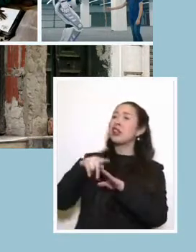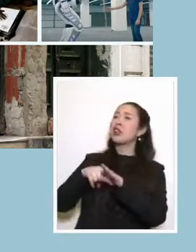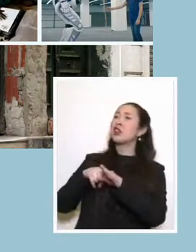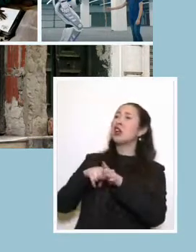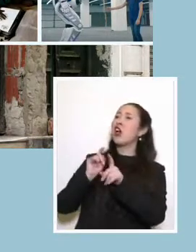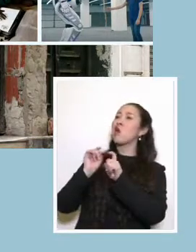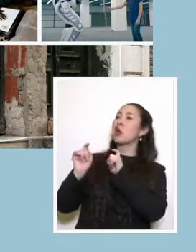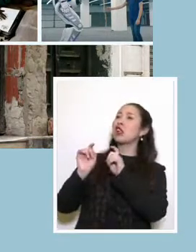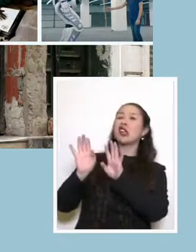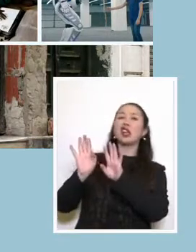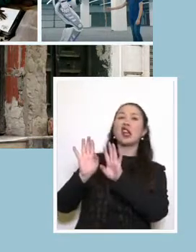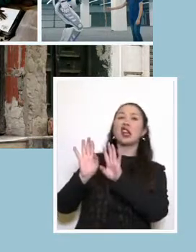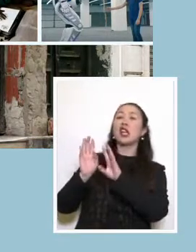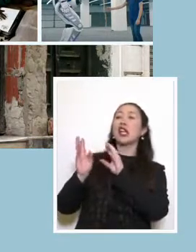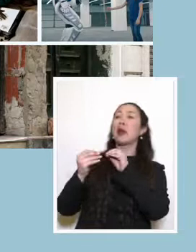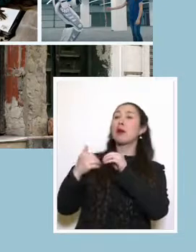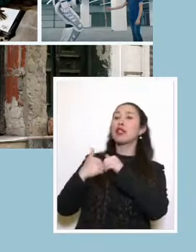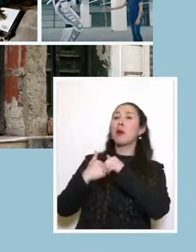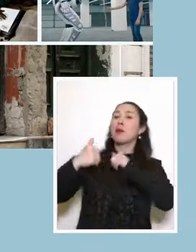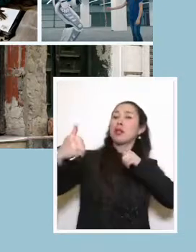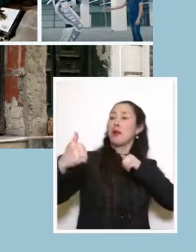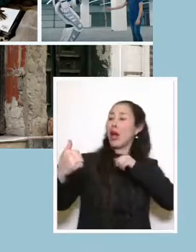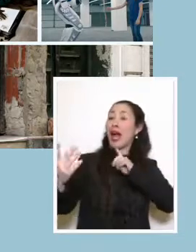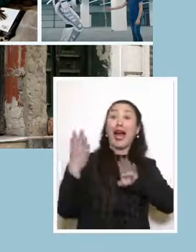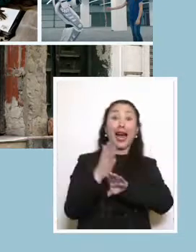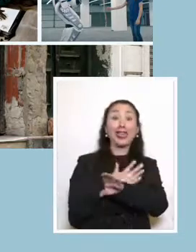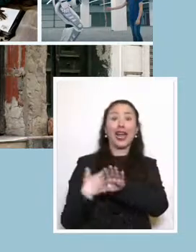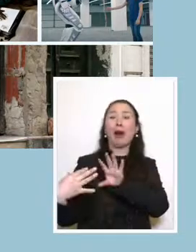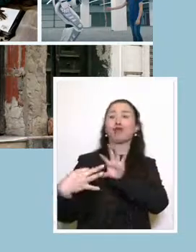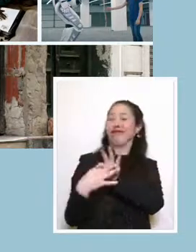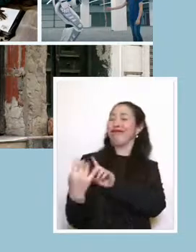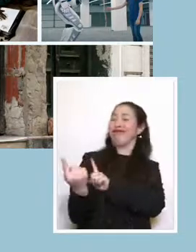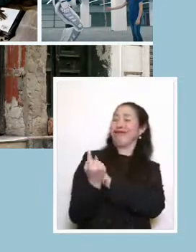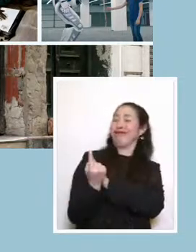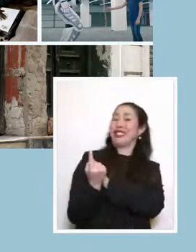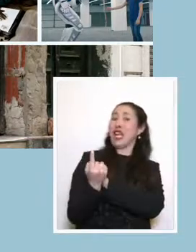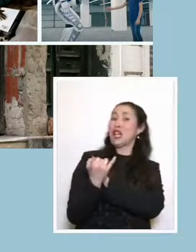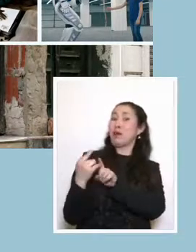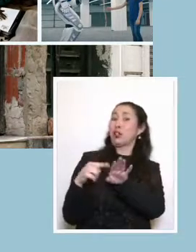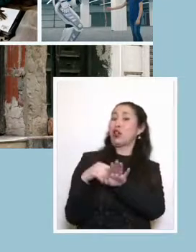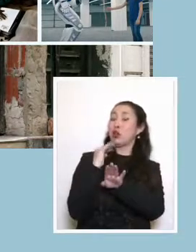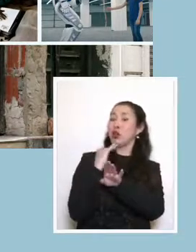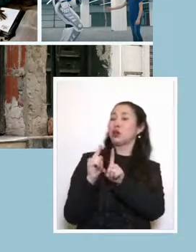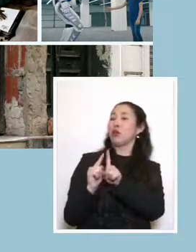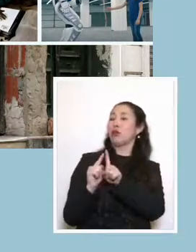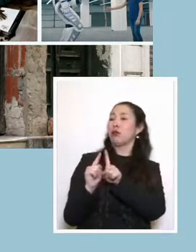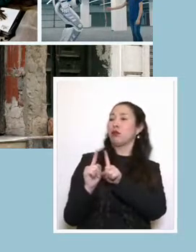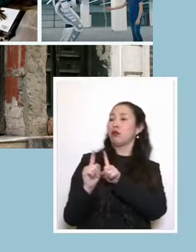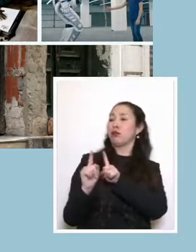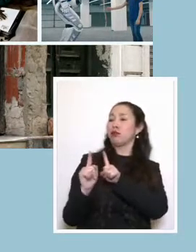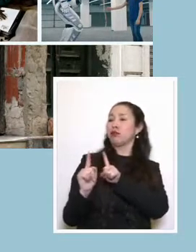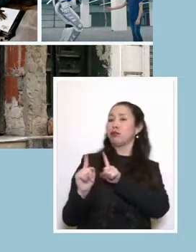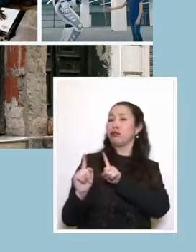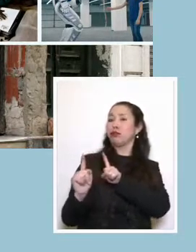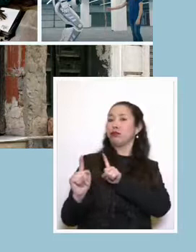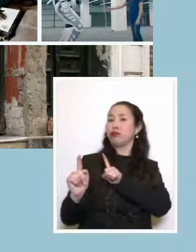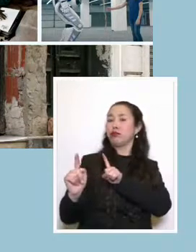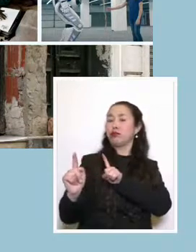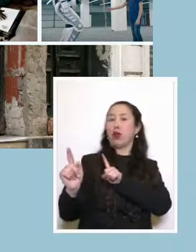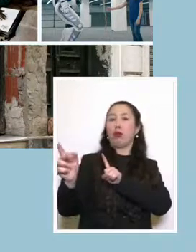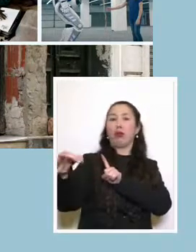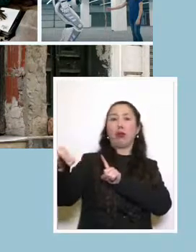nos separan peligrosamente unos y unas de los otros y otras, y dejan a muchas personas